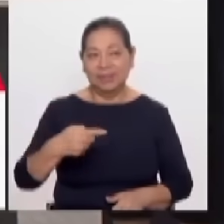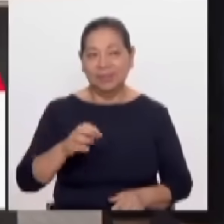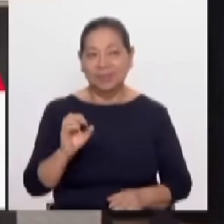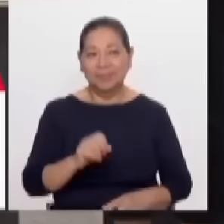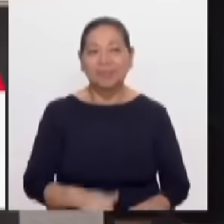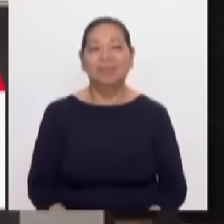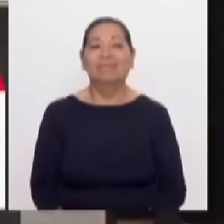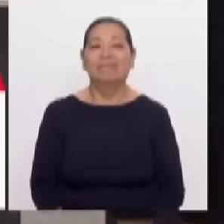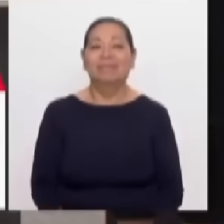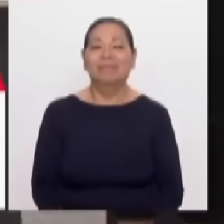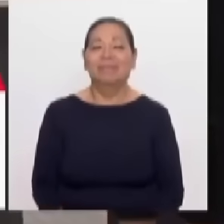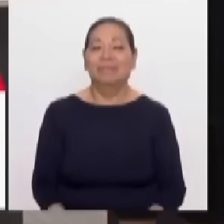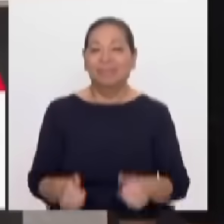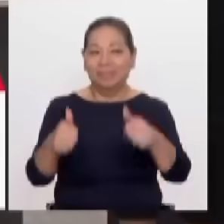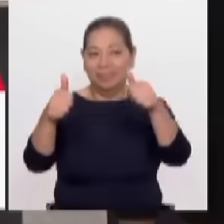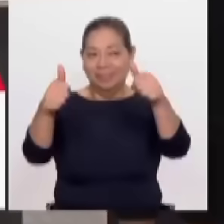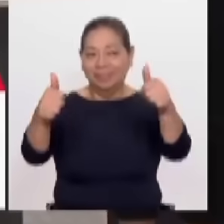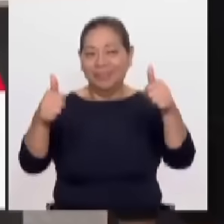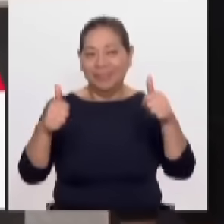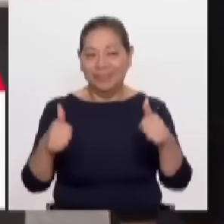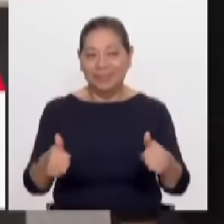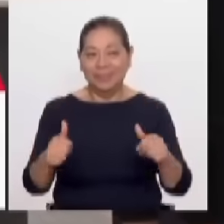3, 2, 1, 0.